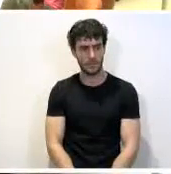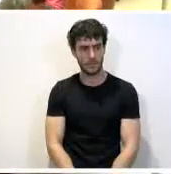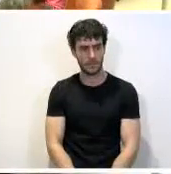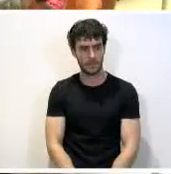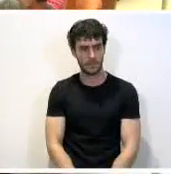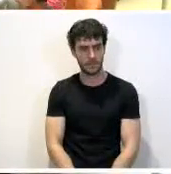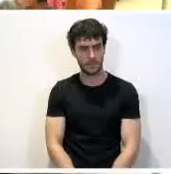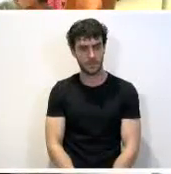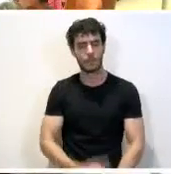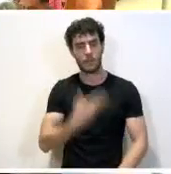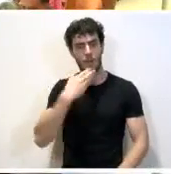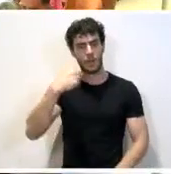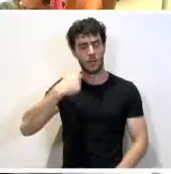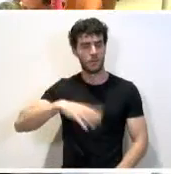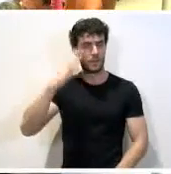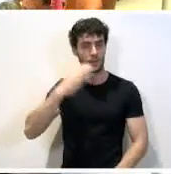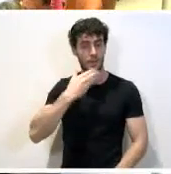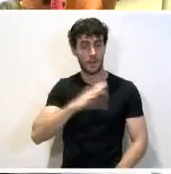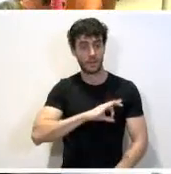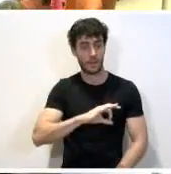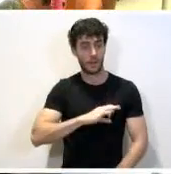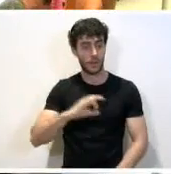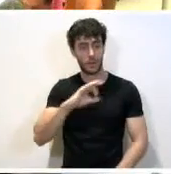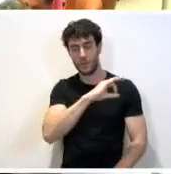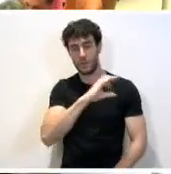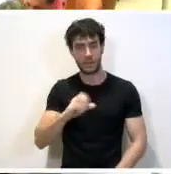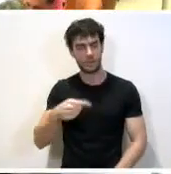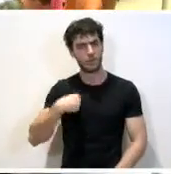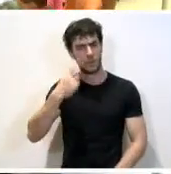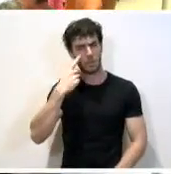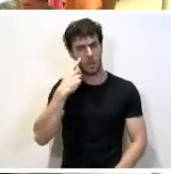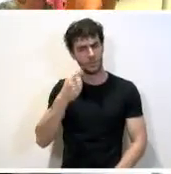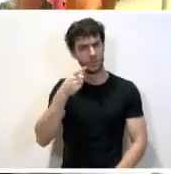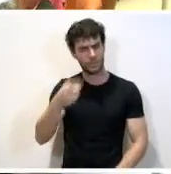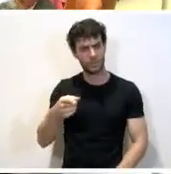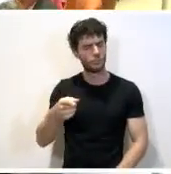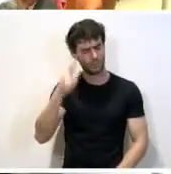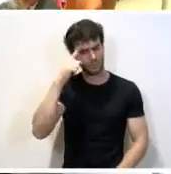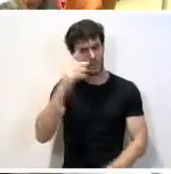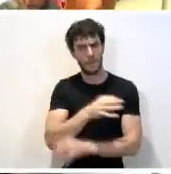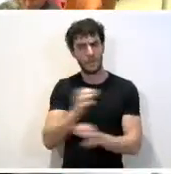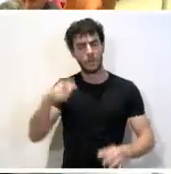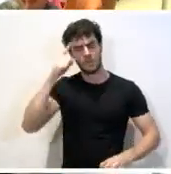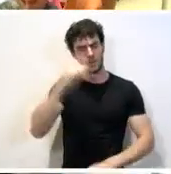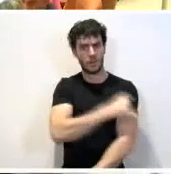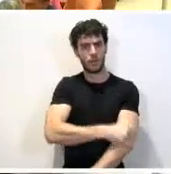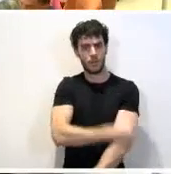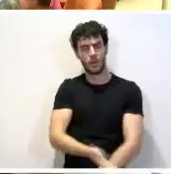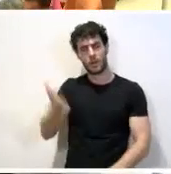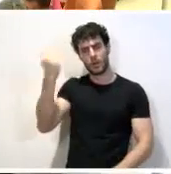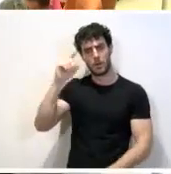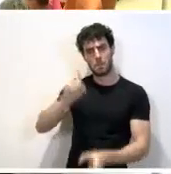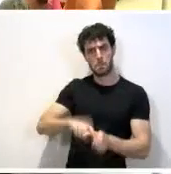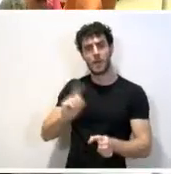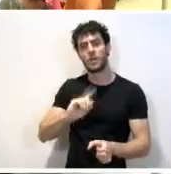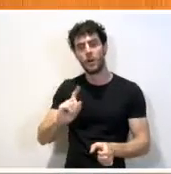Gracias, presidenta. Y gracias, señor Osés. Veo que es usted el alumno aventajado. Sabe que no formé parte del Gobierno anterior. Ha costado, pero ya hay un